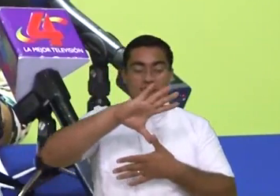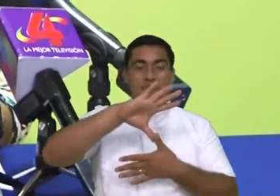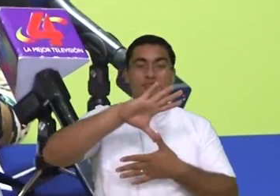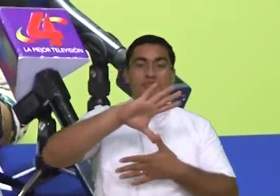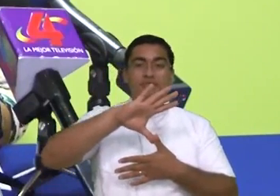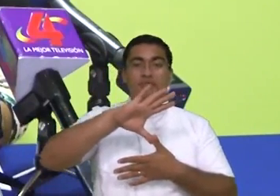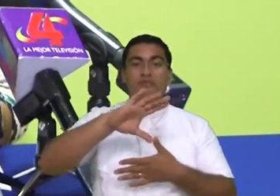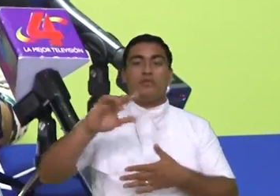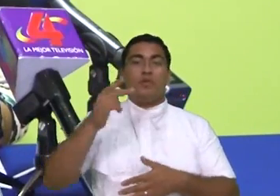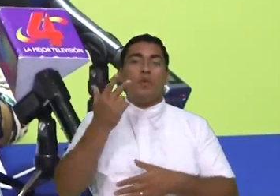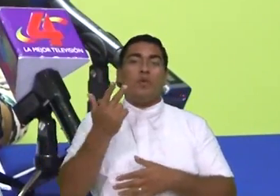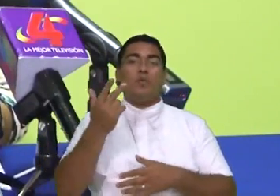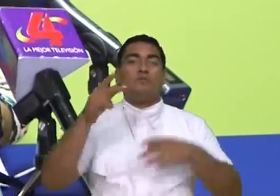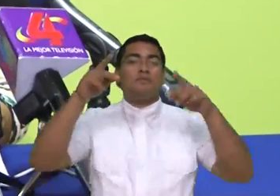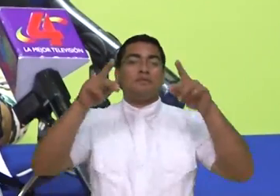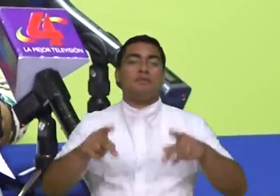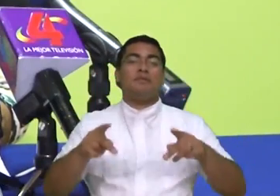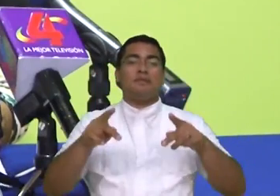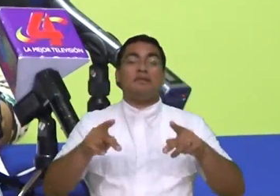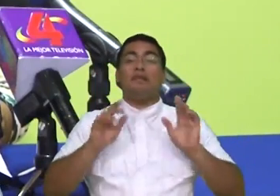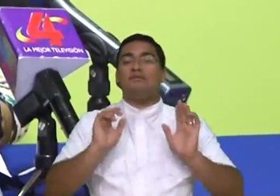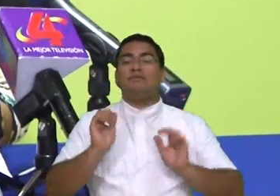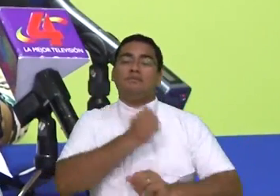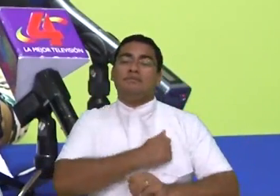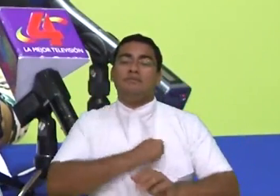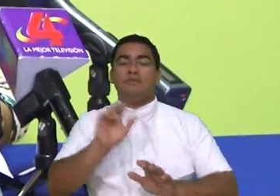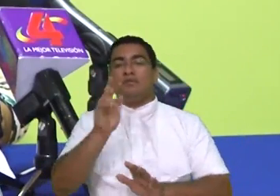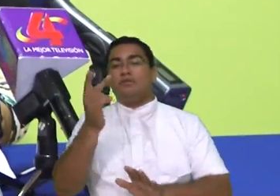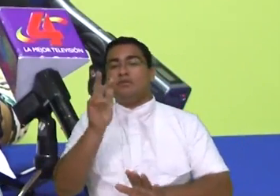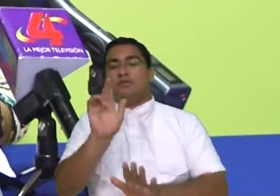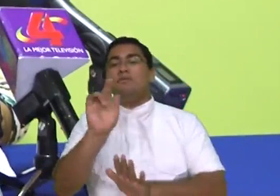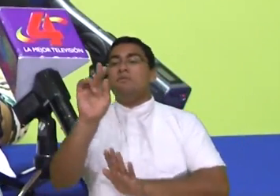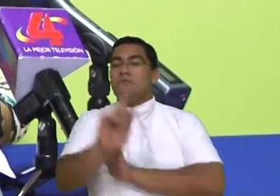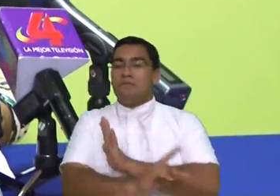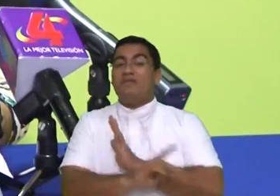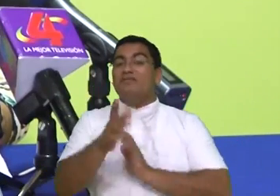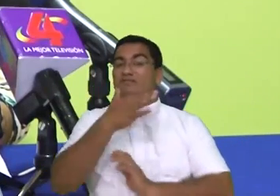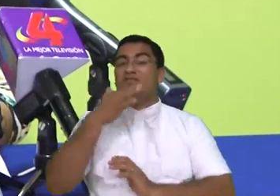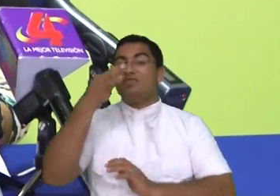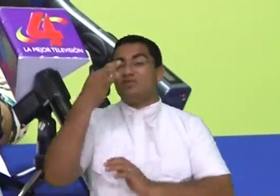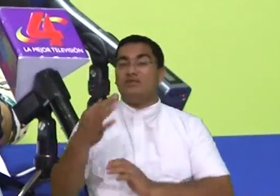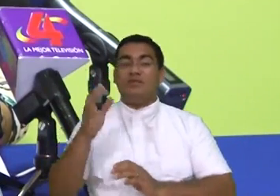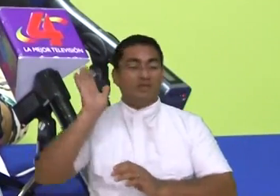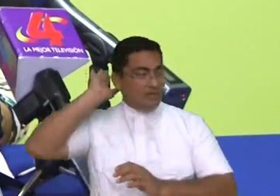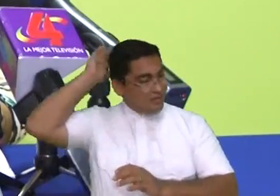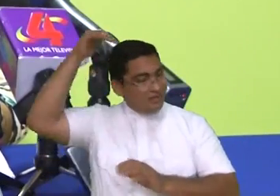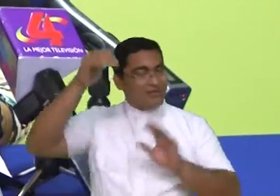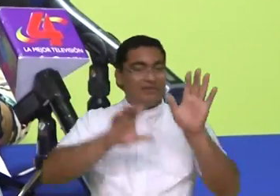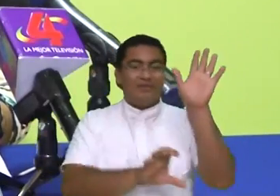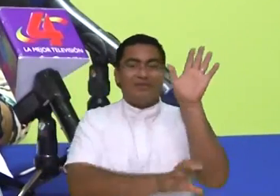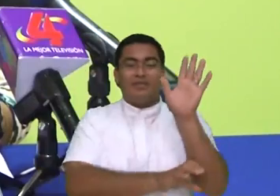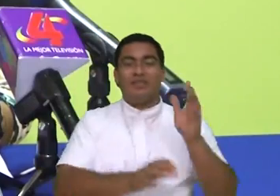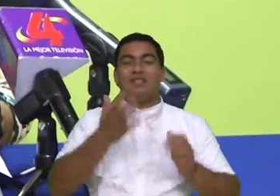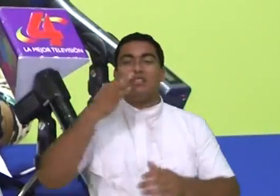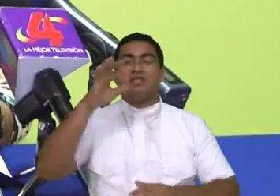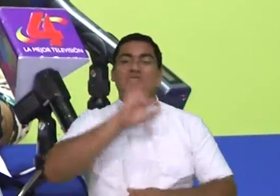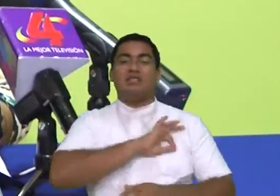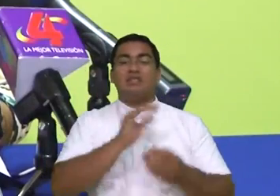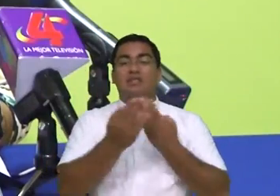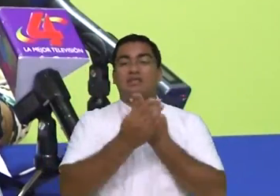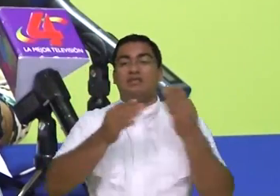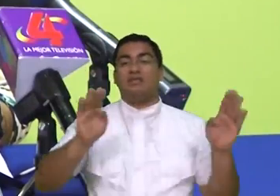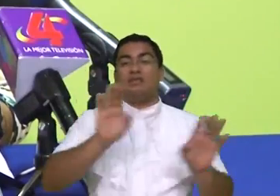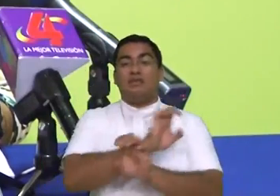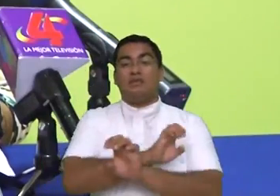mantenemos los ocho países que reportan casos positivos: Argentina, Canadá, Chile, Brasil, Ecuador,